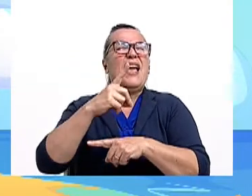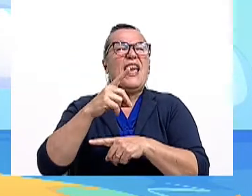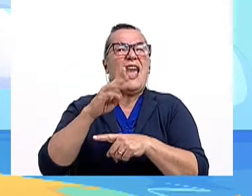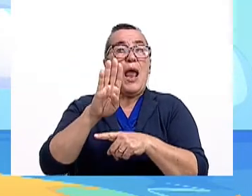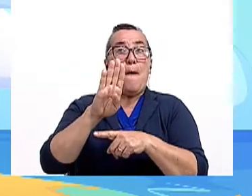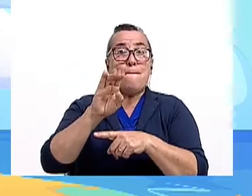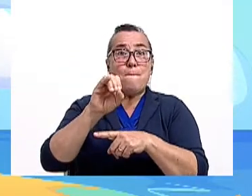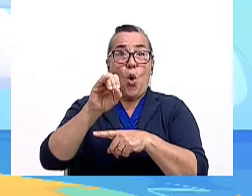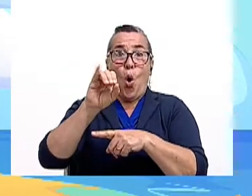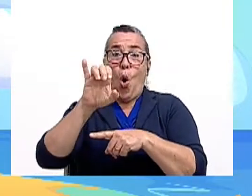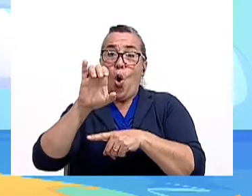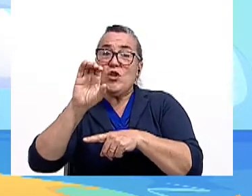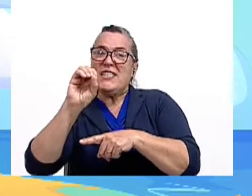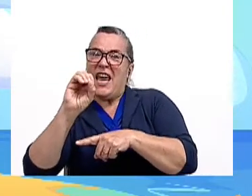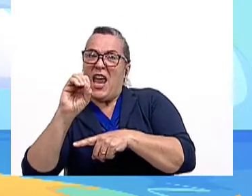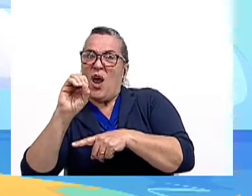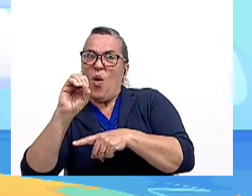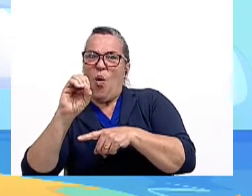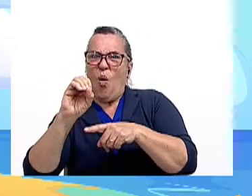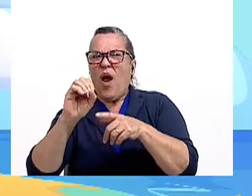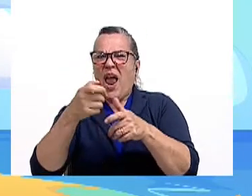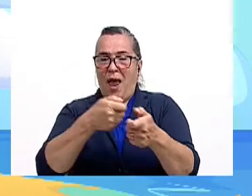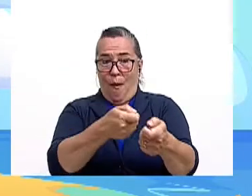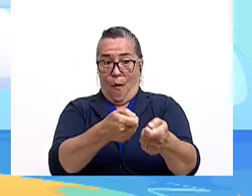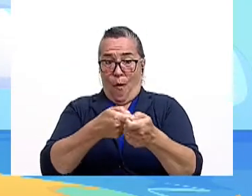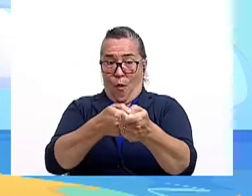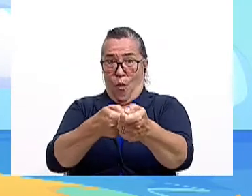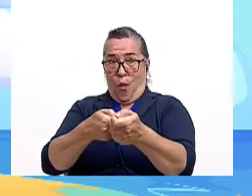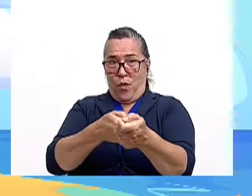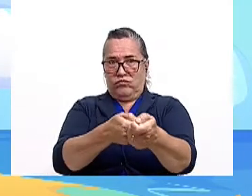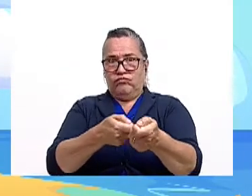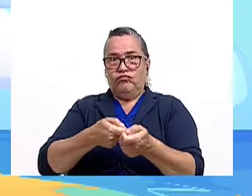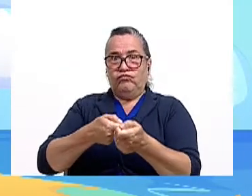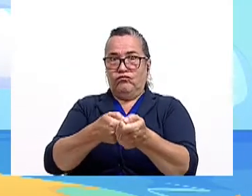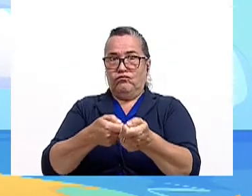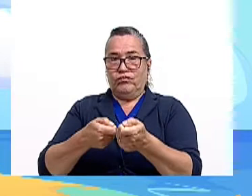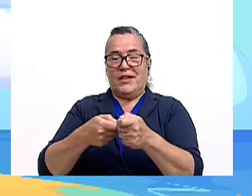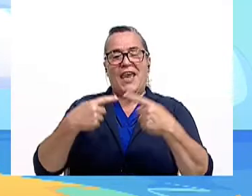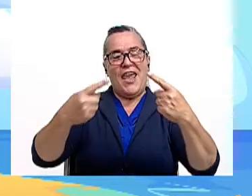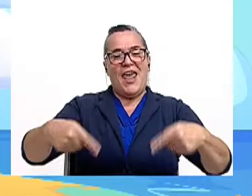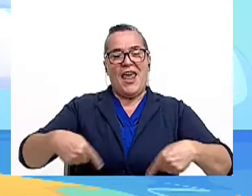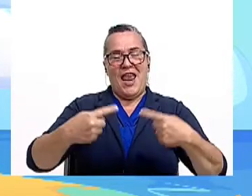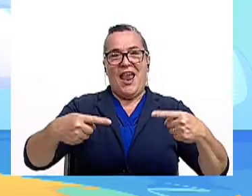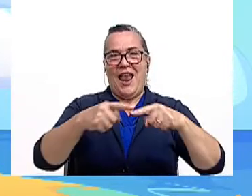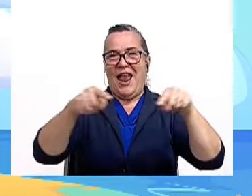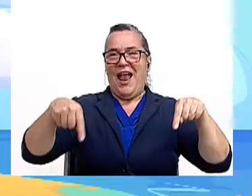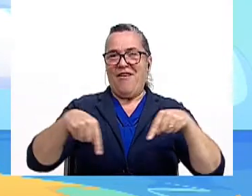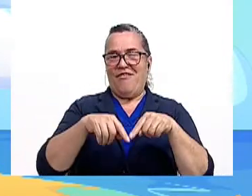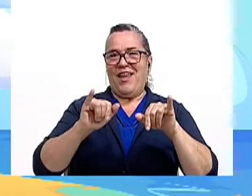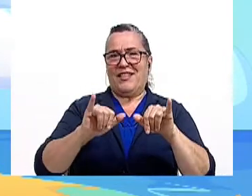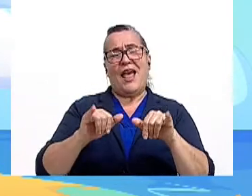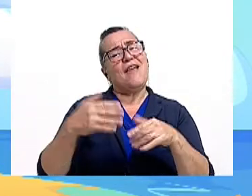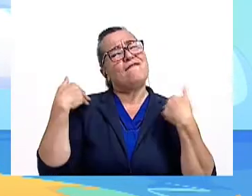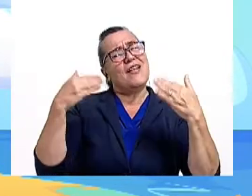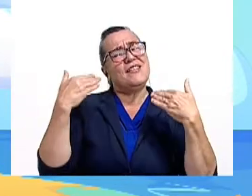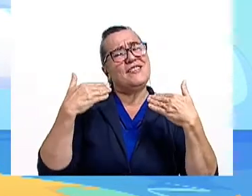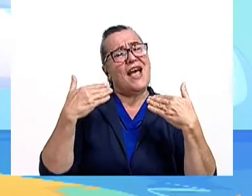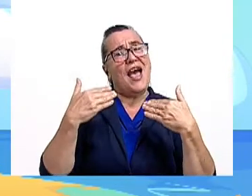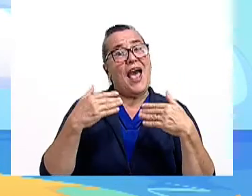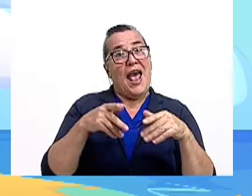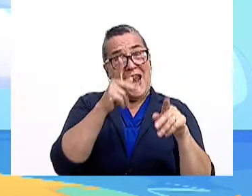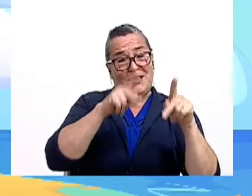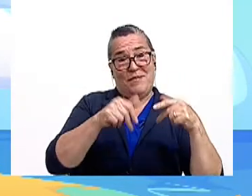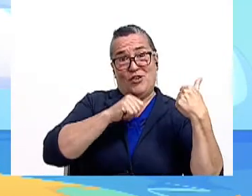la carreta. Entonces quiero felicitar a todos los boyeros en su día. Ahora sí, continuando con el tema de